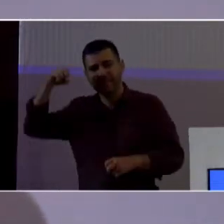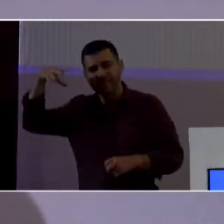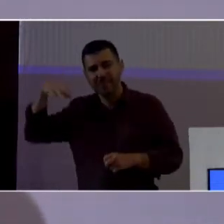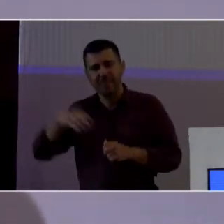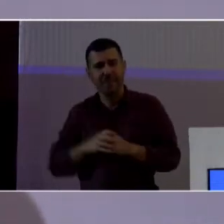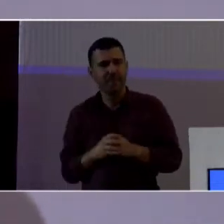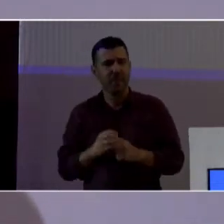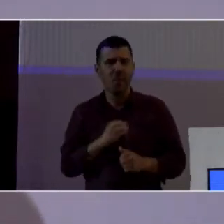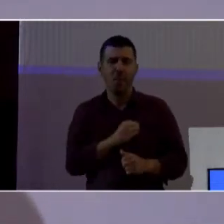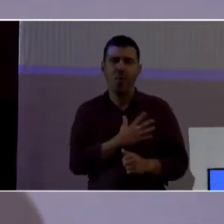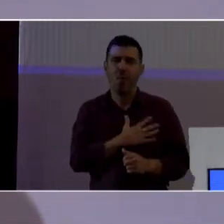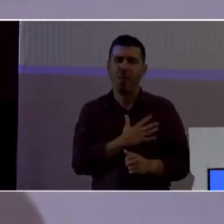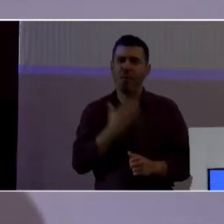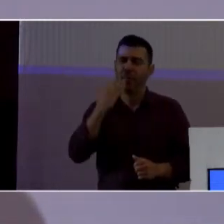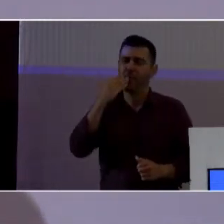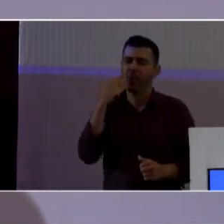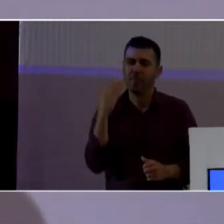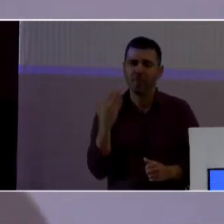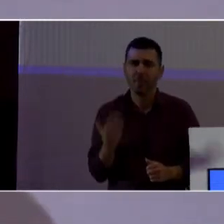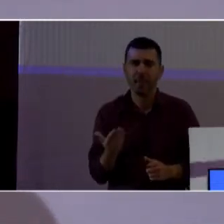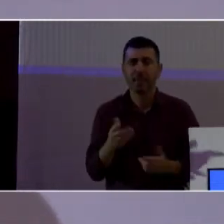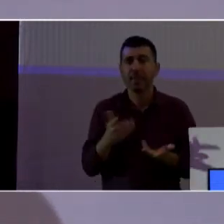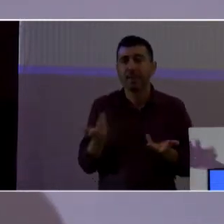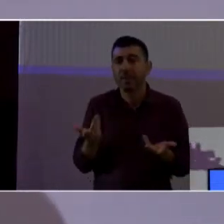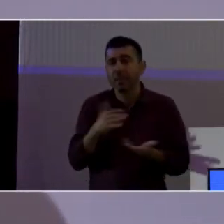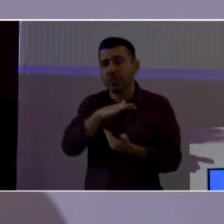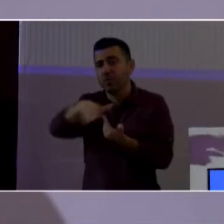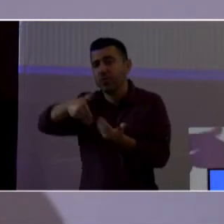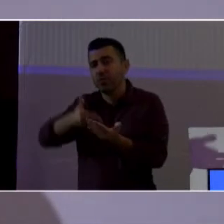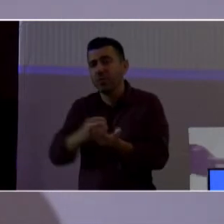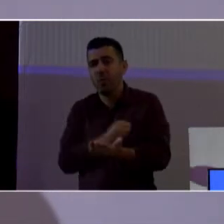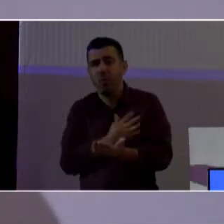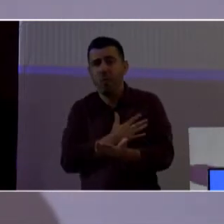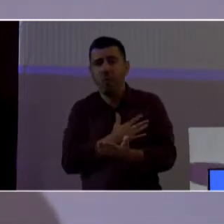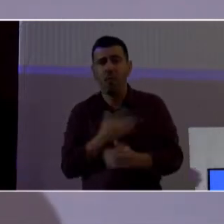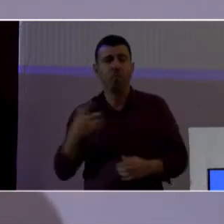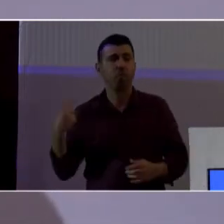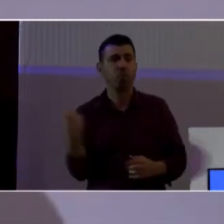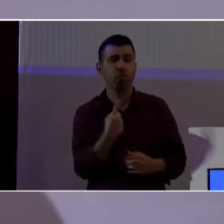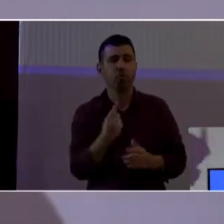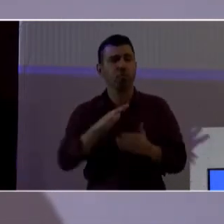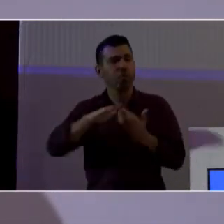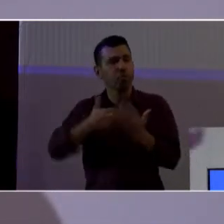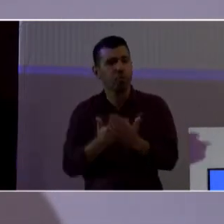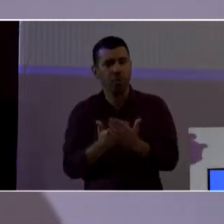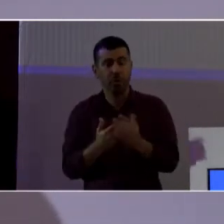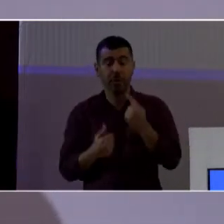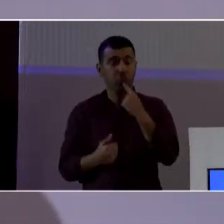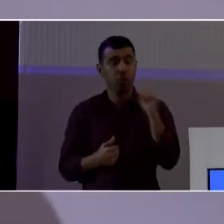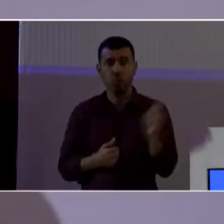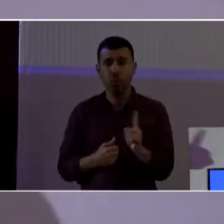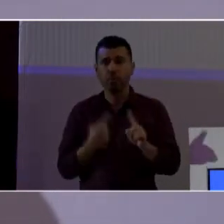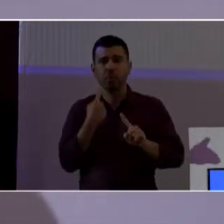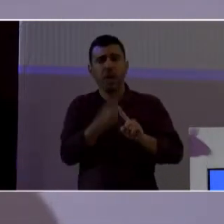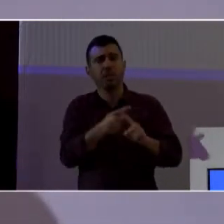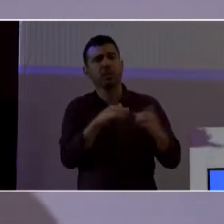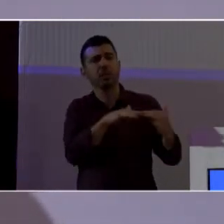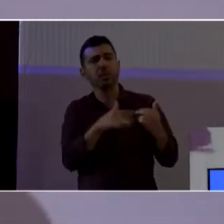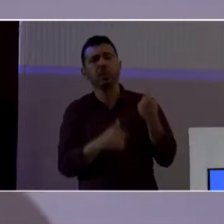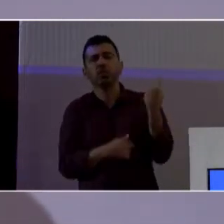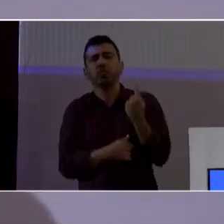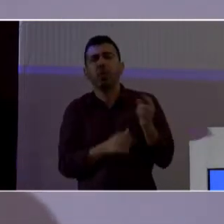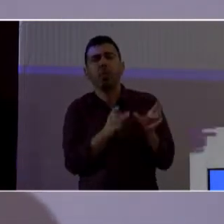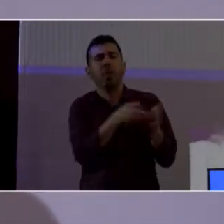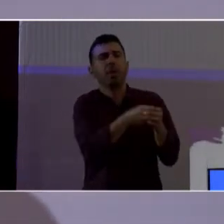la oportunidad de cambio es para todos, no solo para los combatientes, sino nosotros desde la visión que tengamos de este